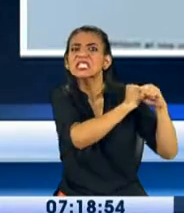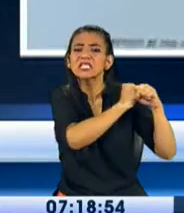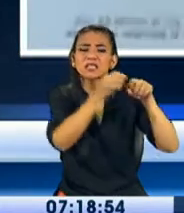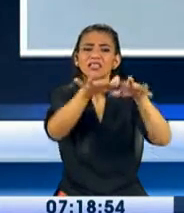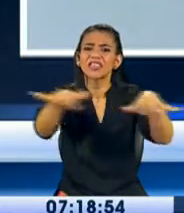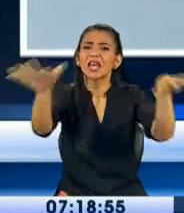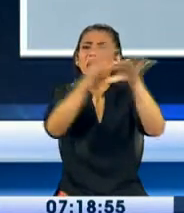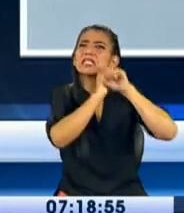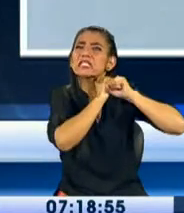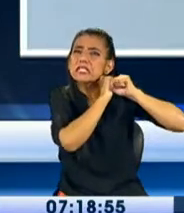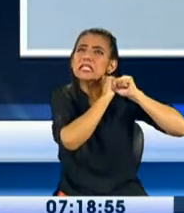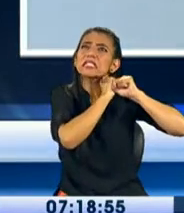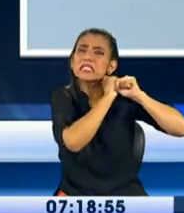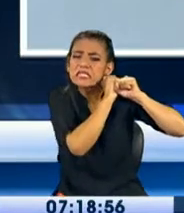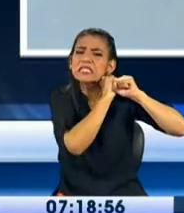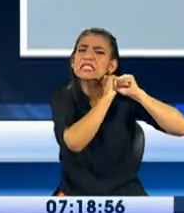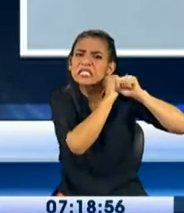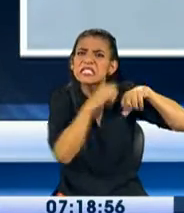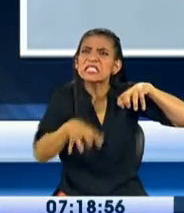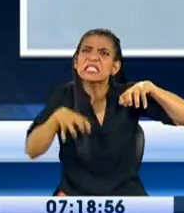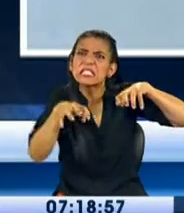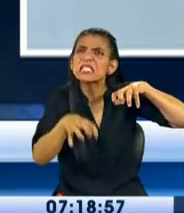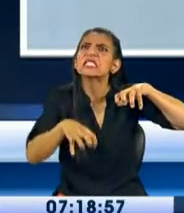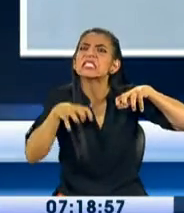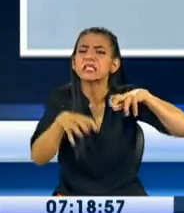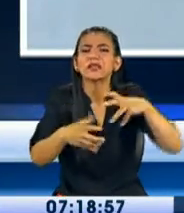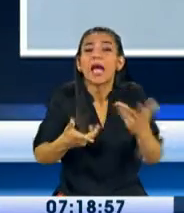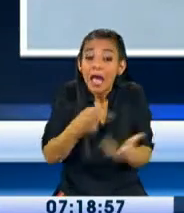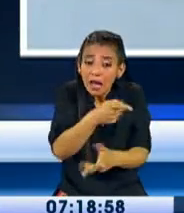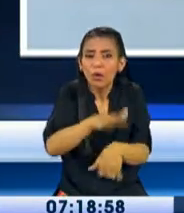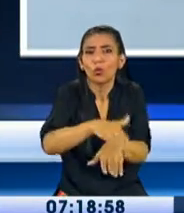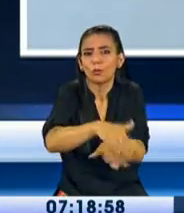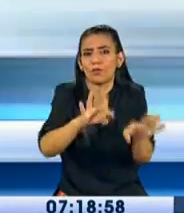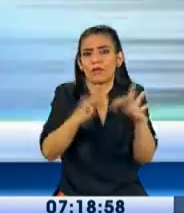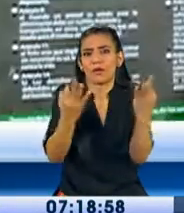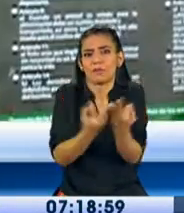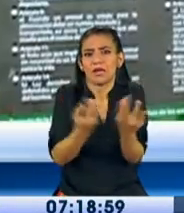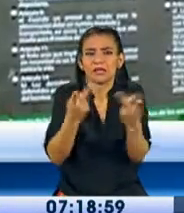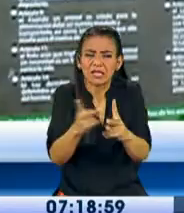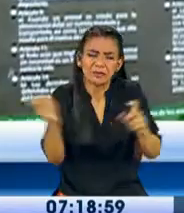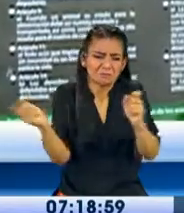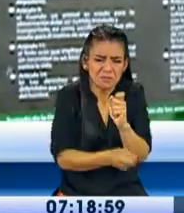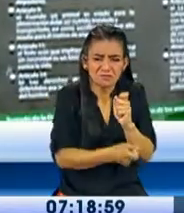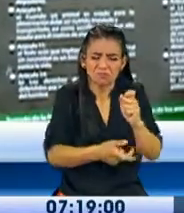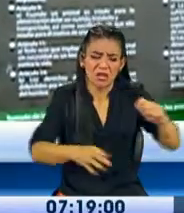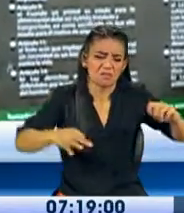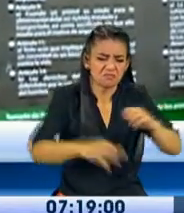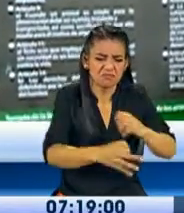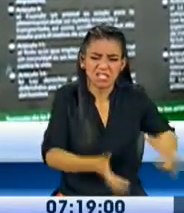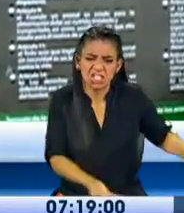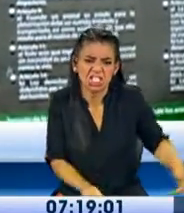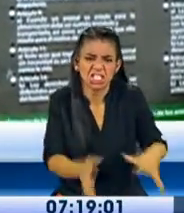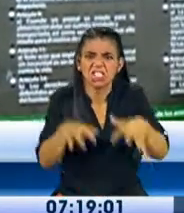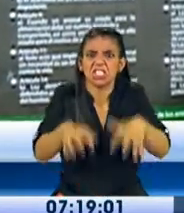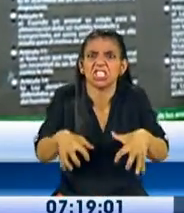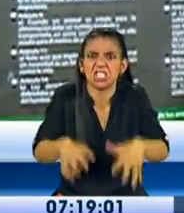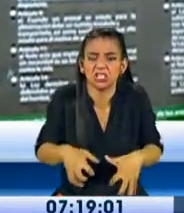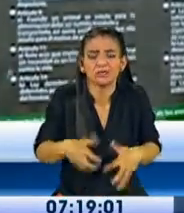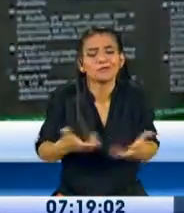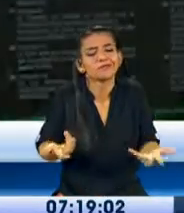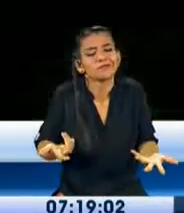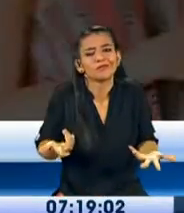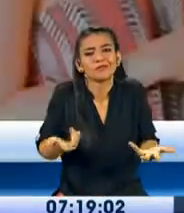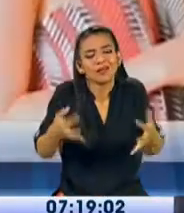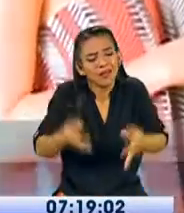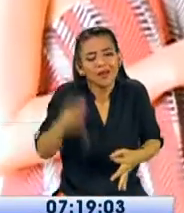era apto para ella ni para su físico, maltratada, sometida a estrés y que por lo tanto en cualquier momento iba a reaccionar